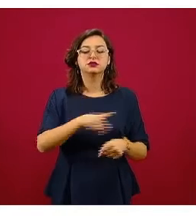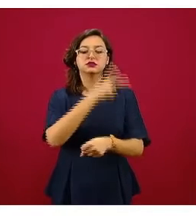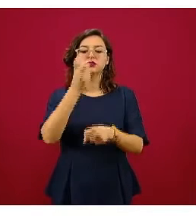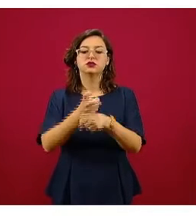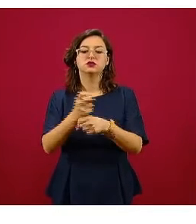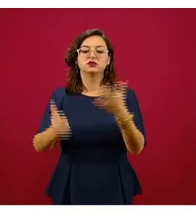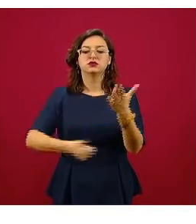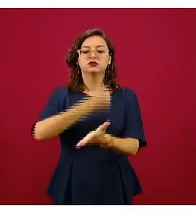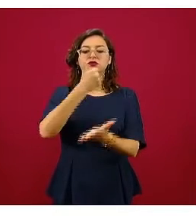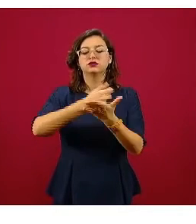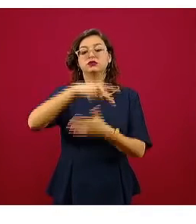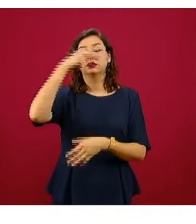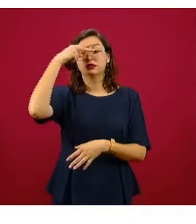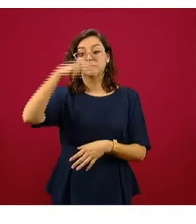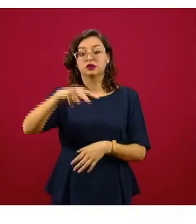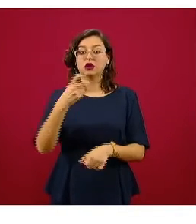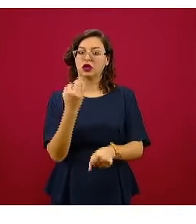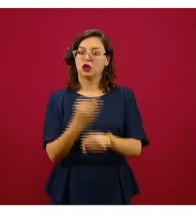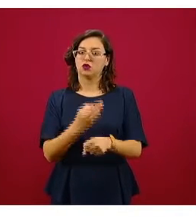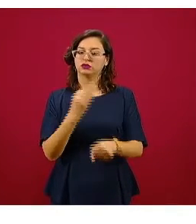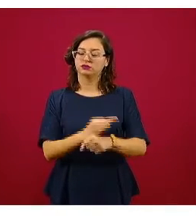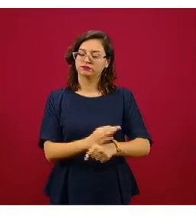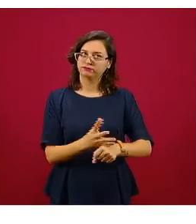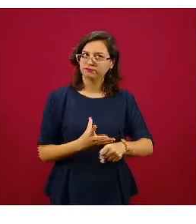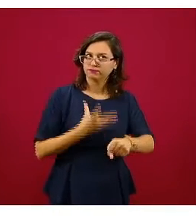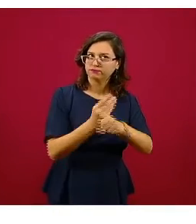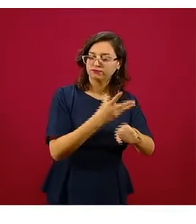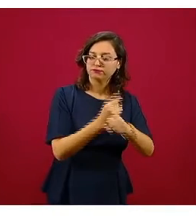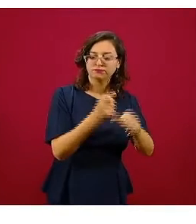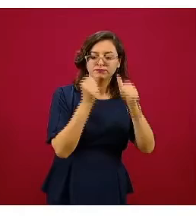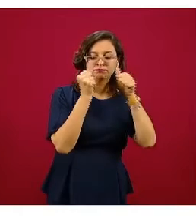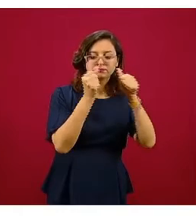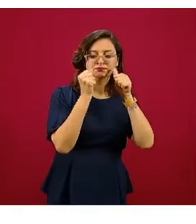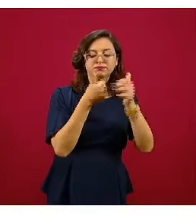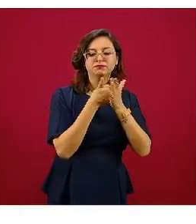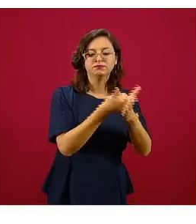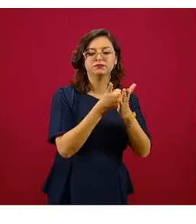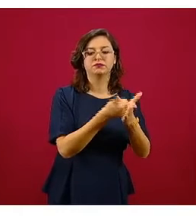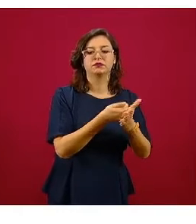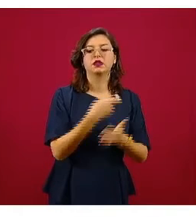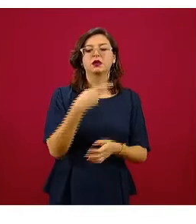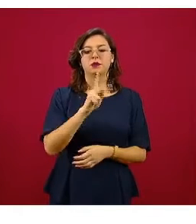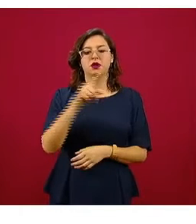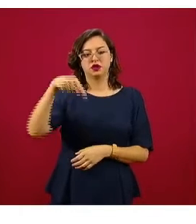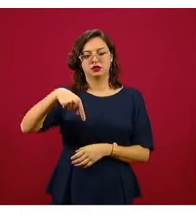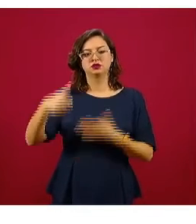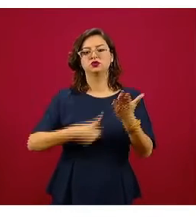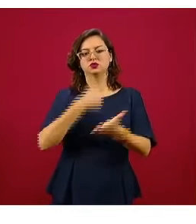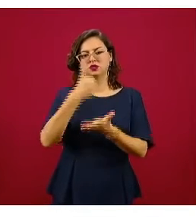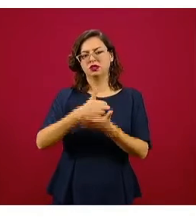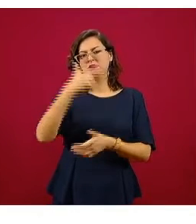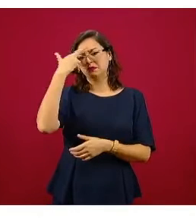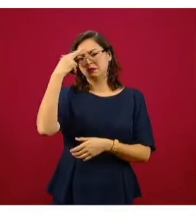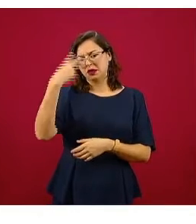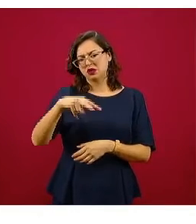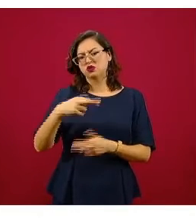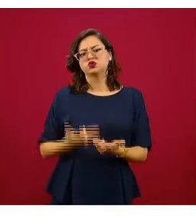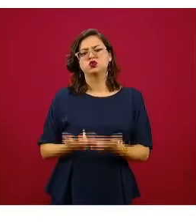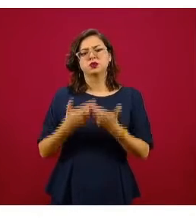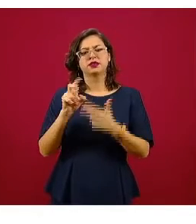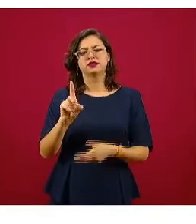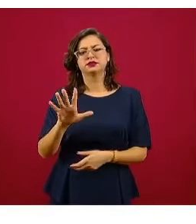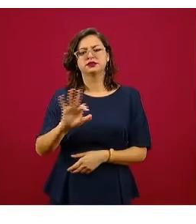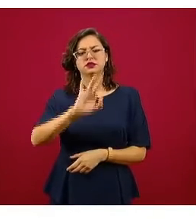Y es lo que estamos atendiendo. Pero en la Ciudad de México tenemos más margen. Luego en